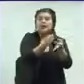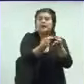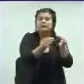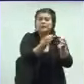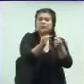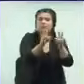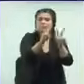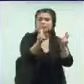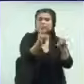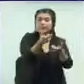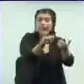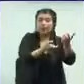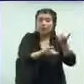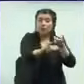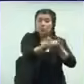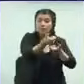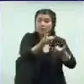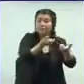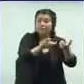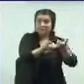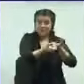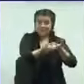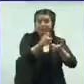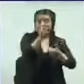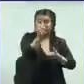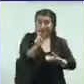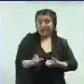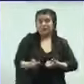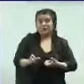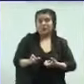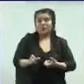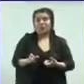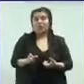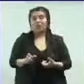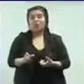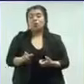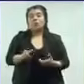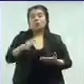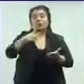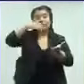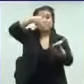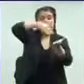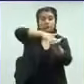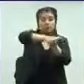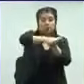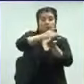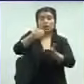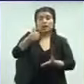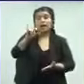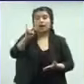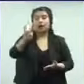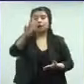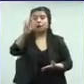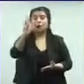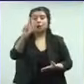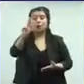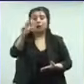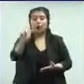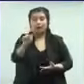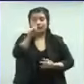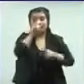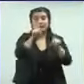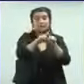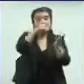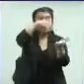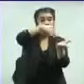las adquisiciones e inversiones en el caso del Aeropuerto Internacional de La Aurora y también en el de